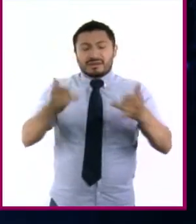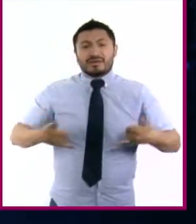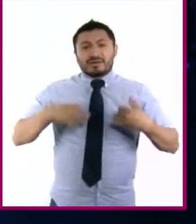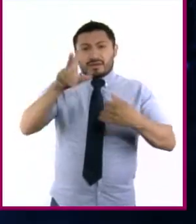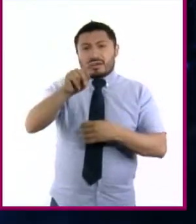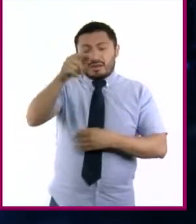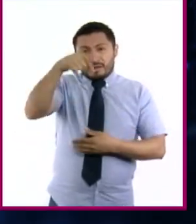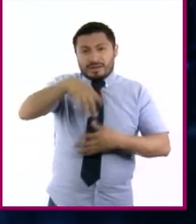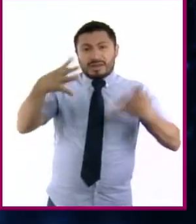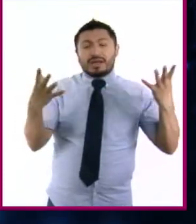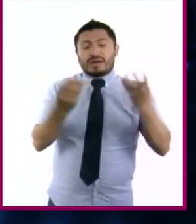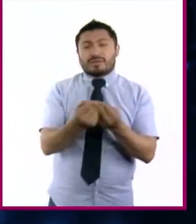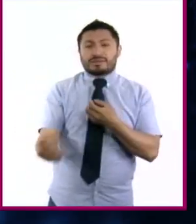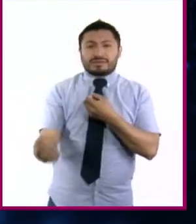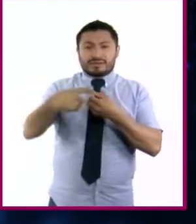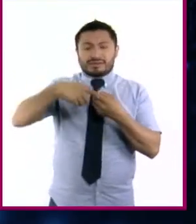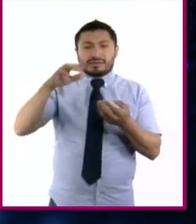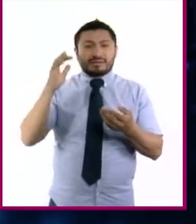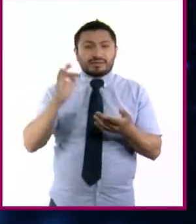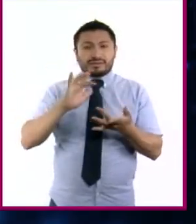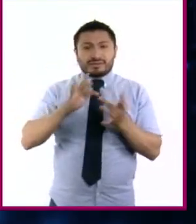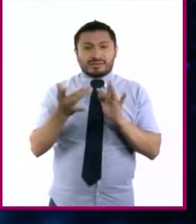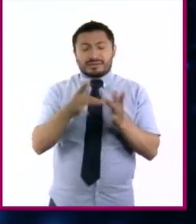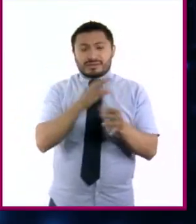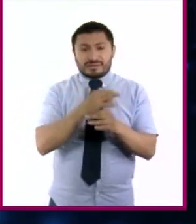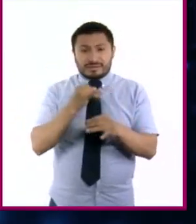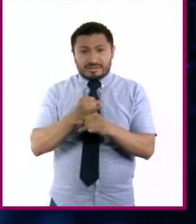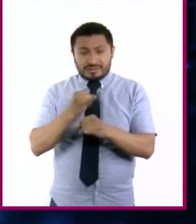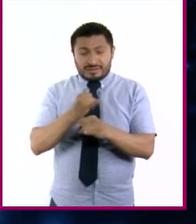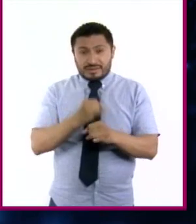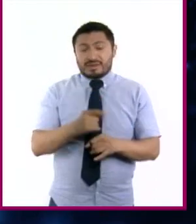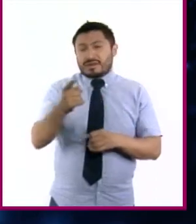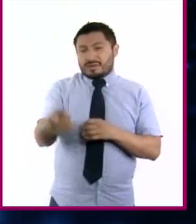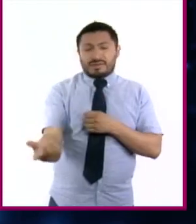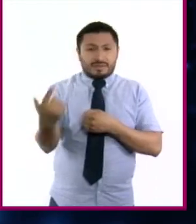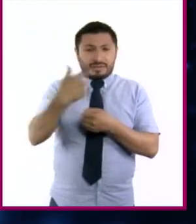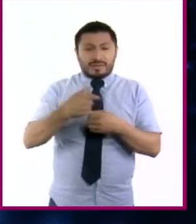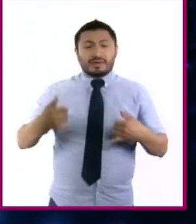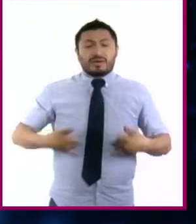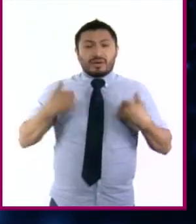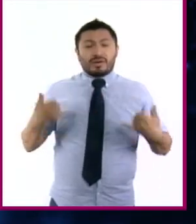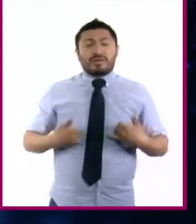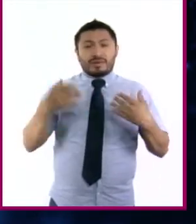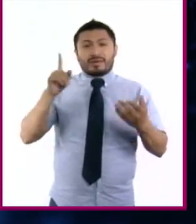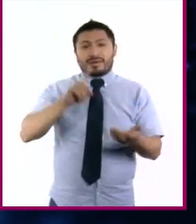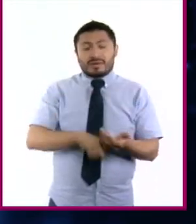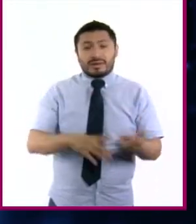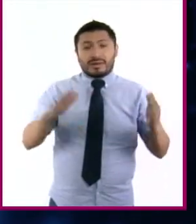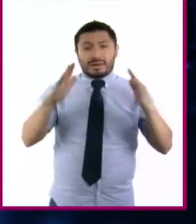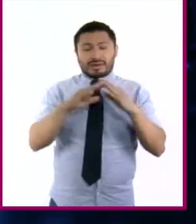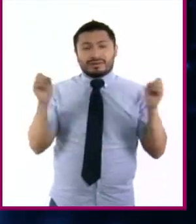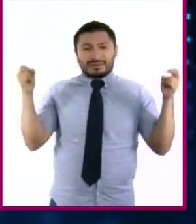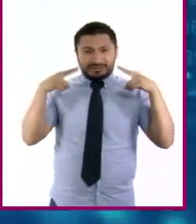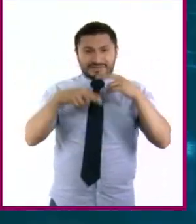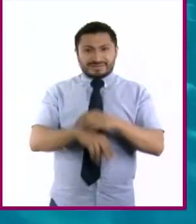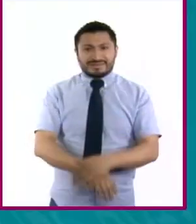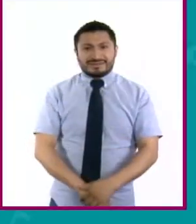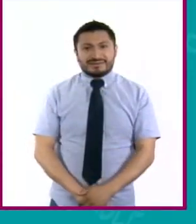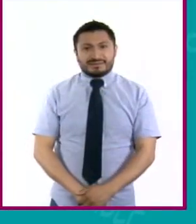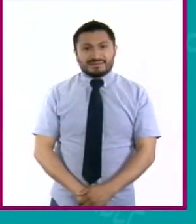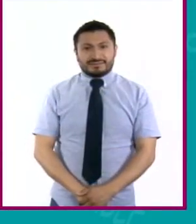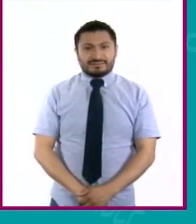espacio. Síganos en nuestras redes sociales, en las que podrán encontrarnos como Jóvenes en Casa. ¡Hasta la próxima!